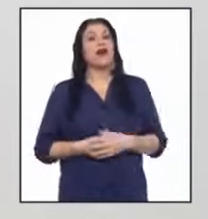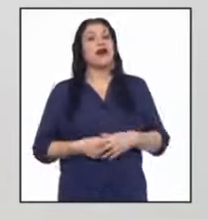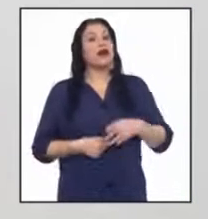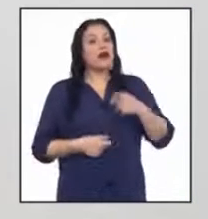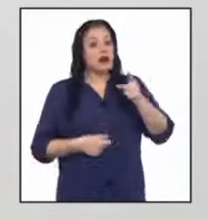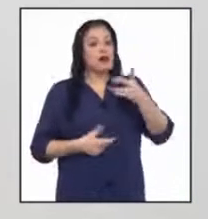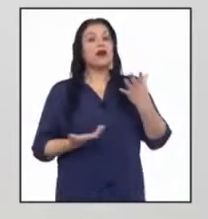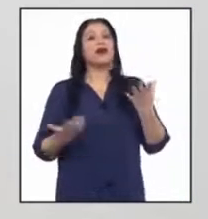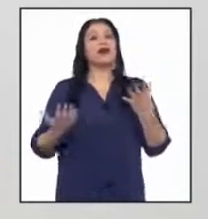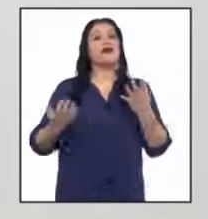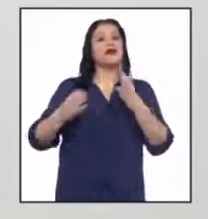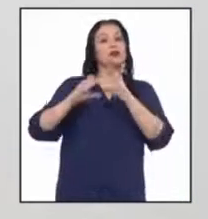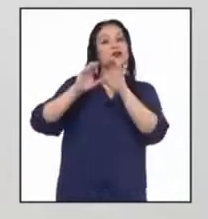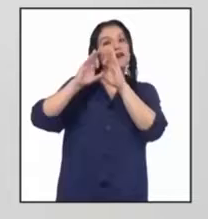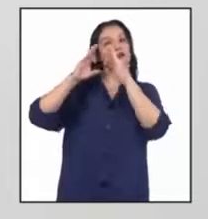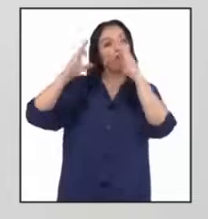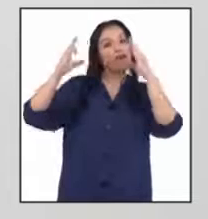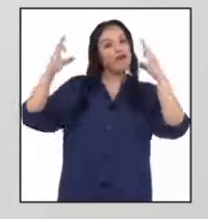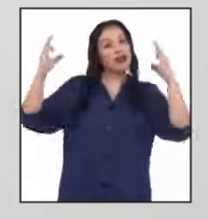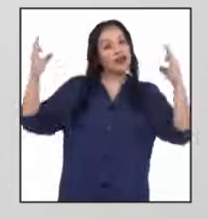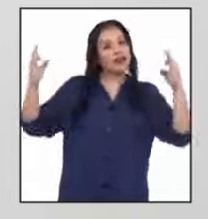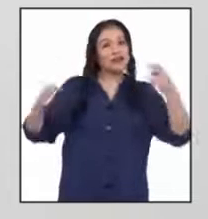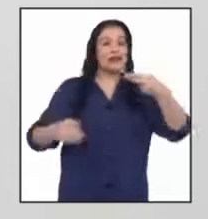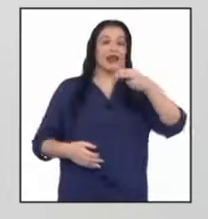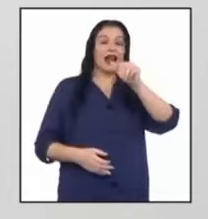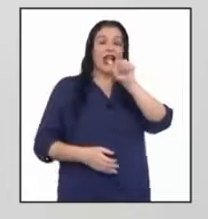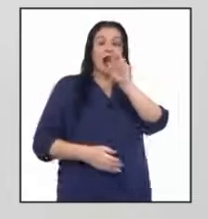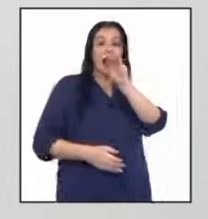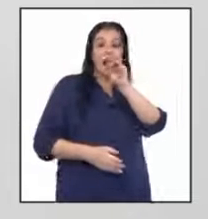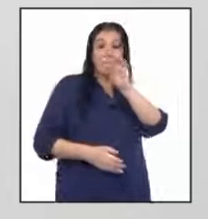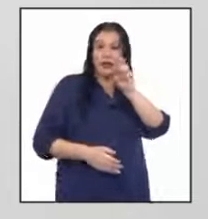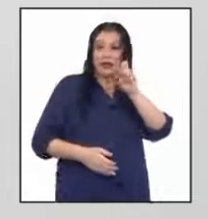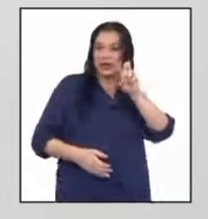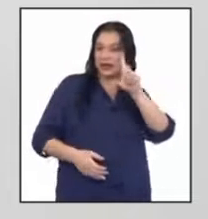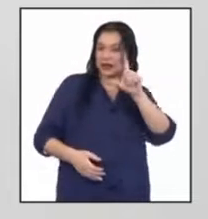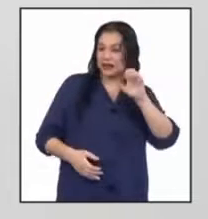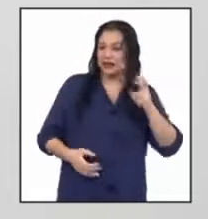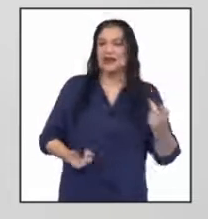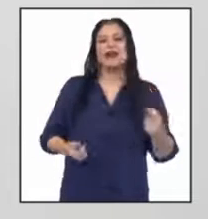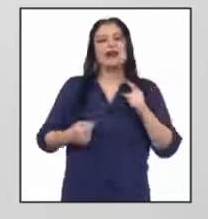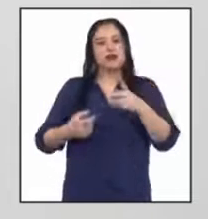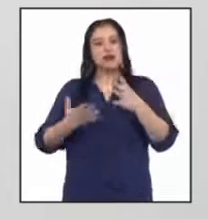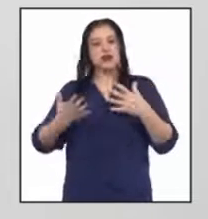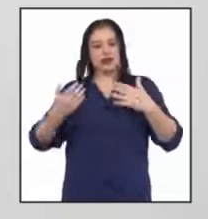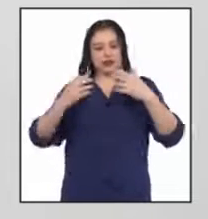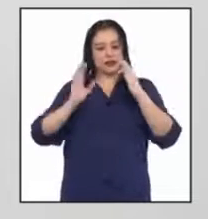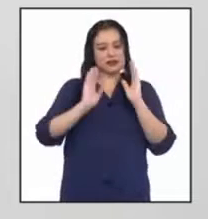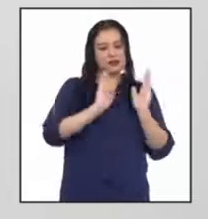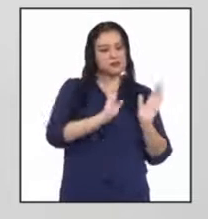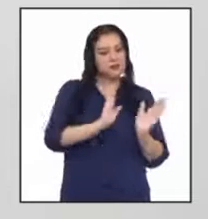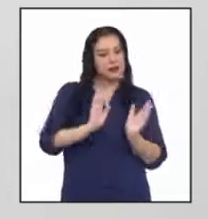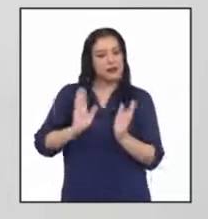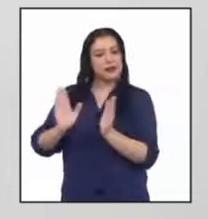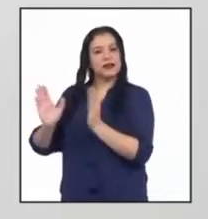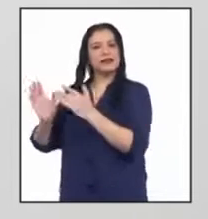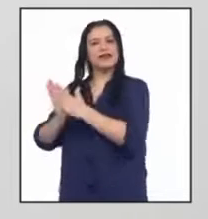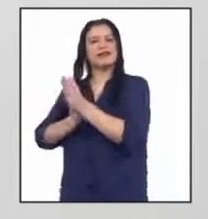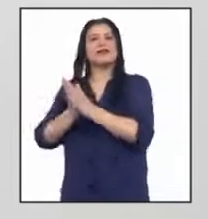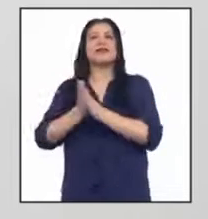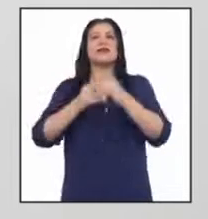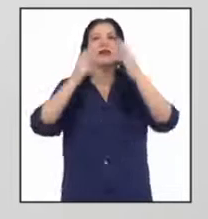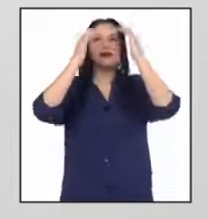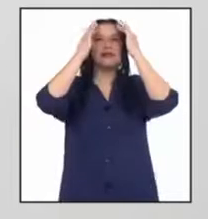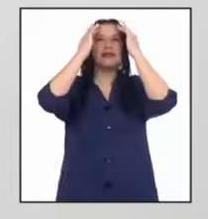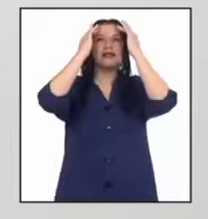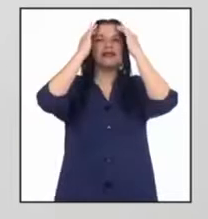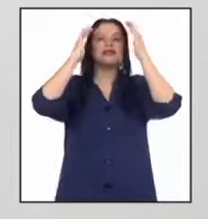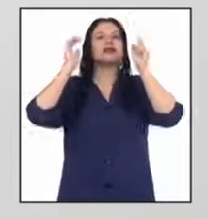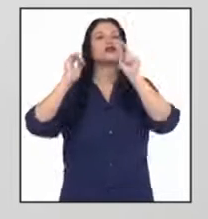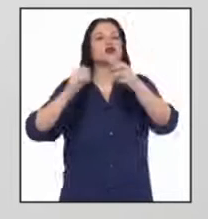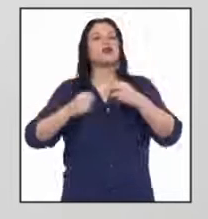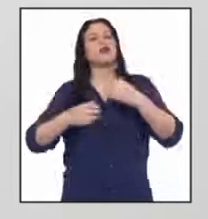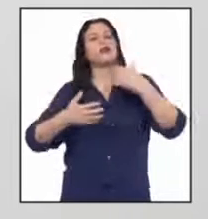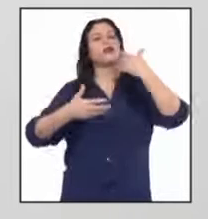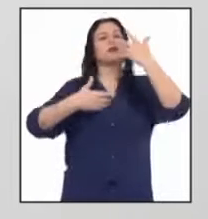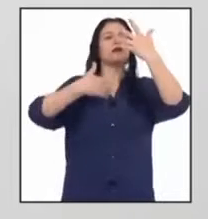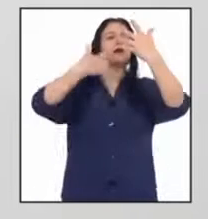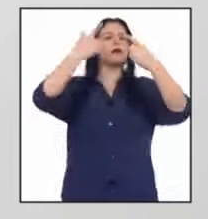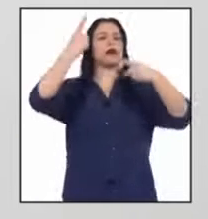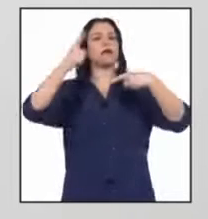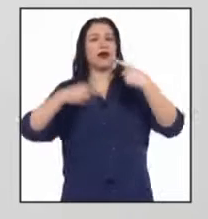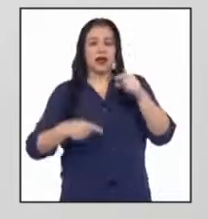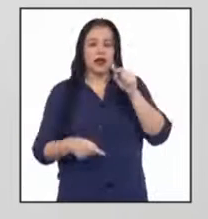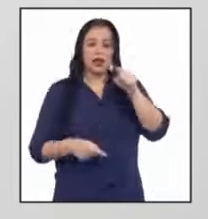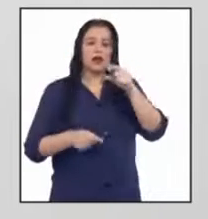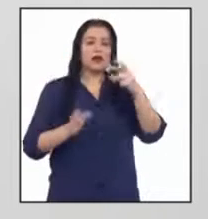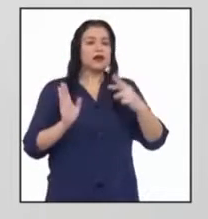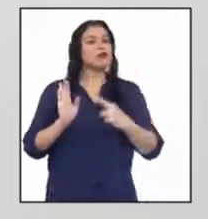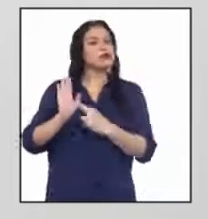con la famosa frase de Hamlet de Shakespeare, te estás preparando para desarrollar tu monólogo y justo lo que acabas